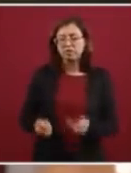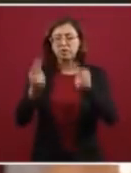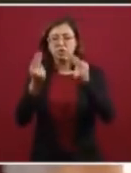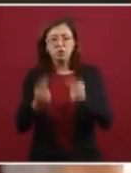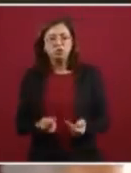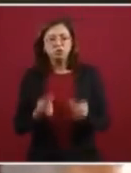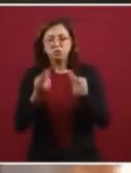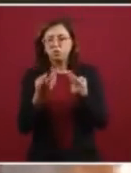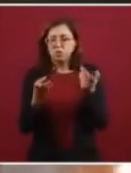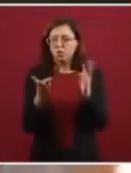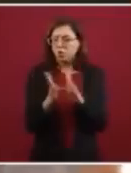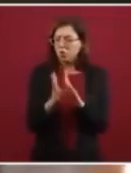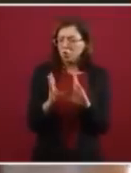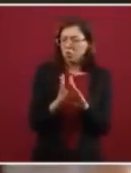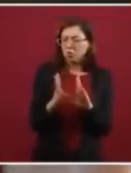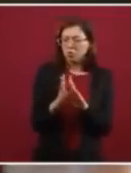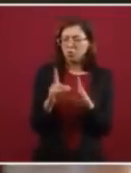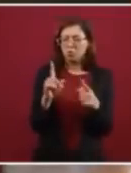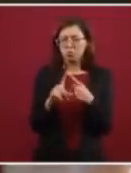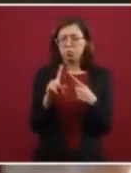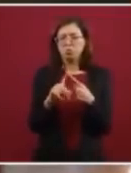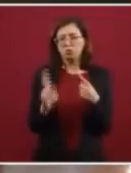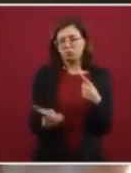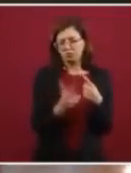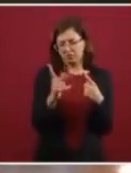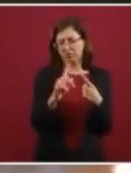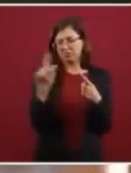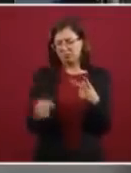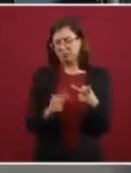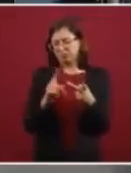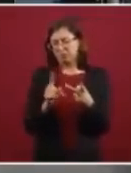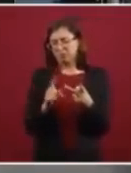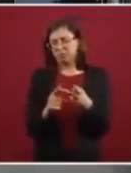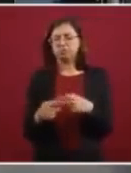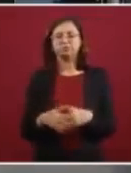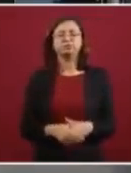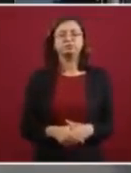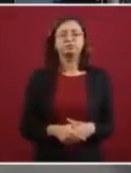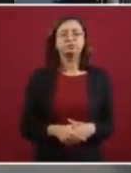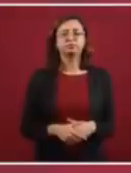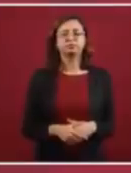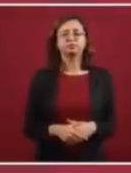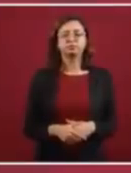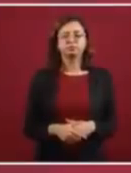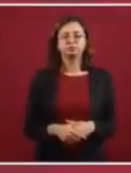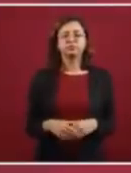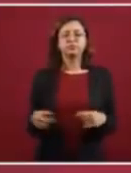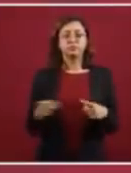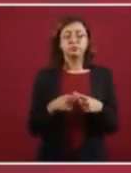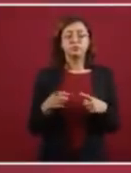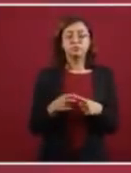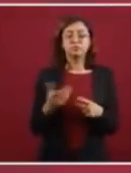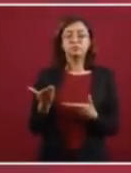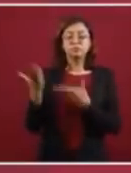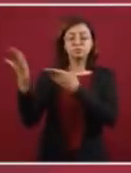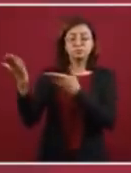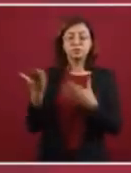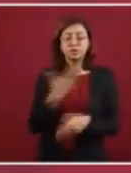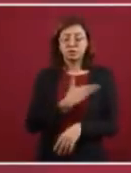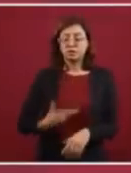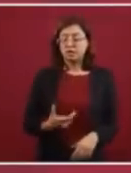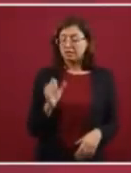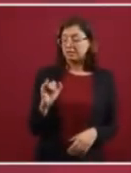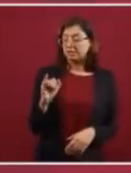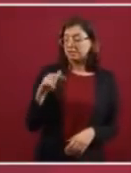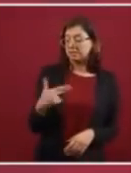establecer, y esa es la primera pregunta. En un momento le hago la segunda, por favor, presidente. Bueno, en el caso del primer ministro de Singapur, sí,